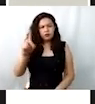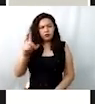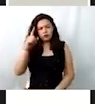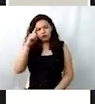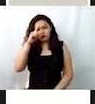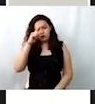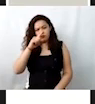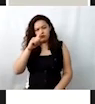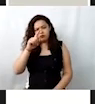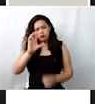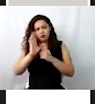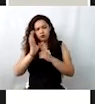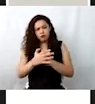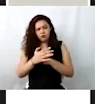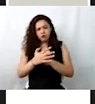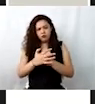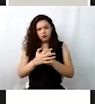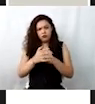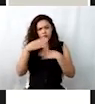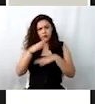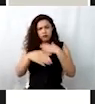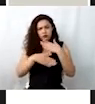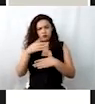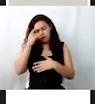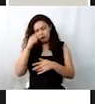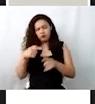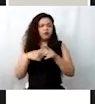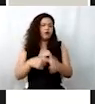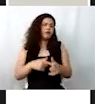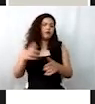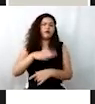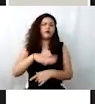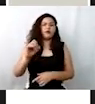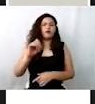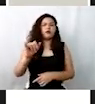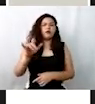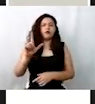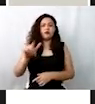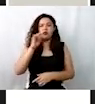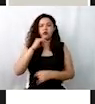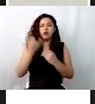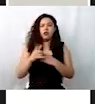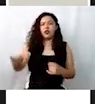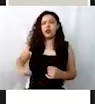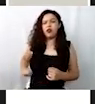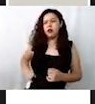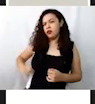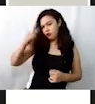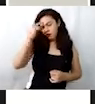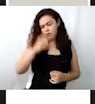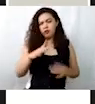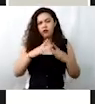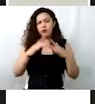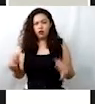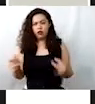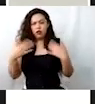de la comisión, sobre el proceso de seguimiento desde la sociedad civil y todo lo que puede ser de interés para una organización para entender mejor